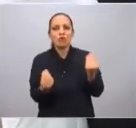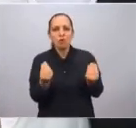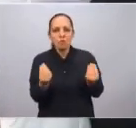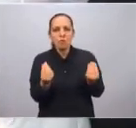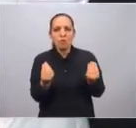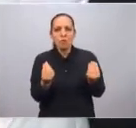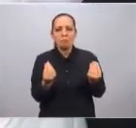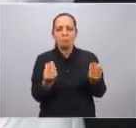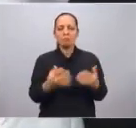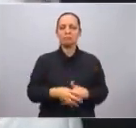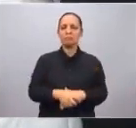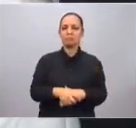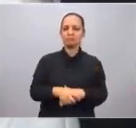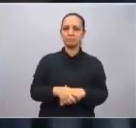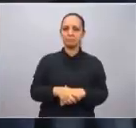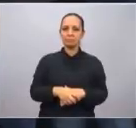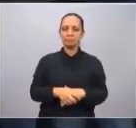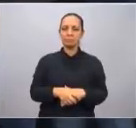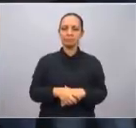la reforma estructural.